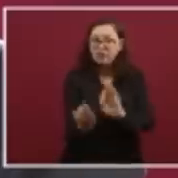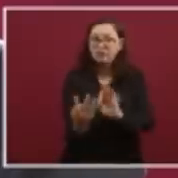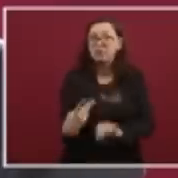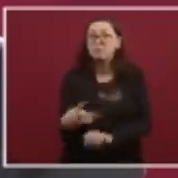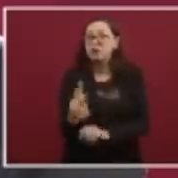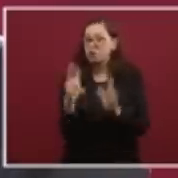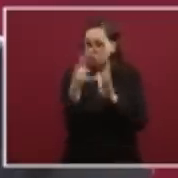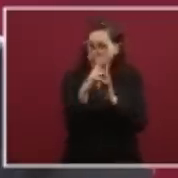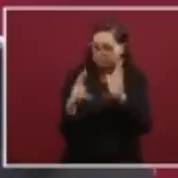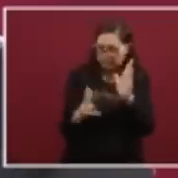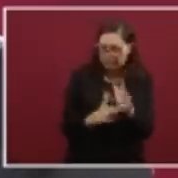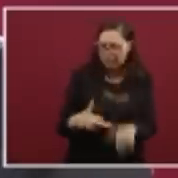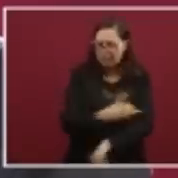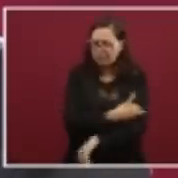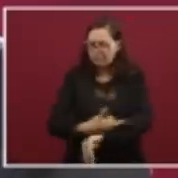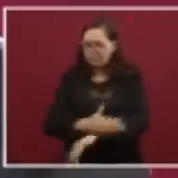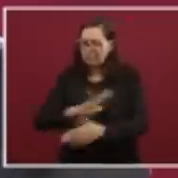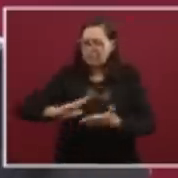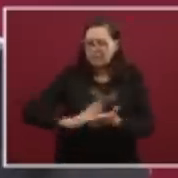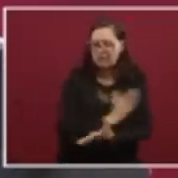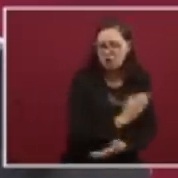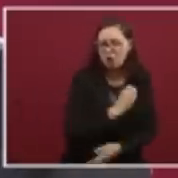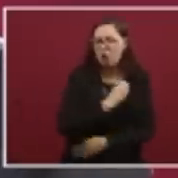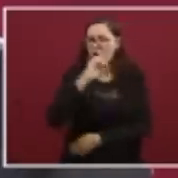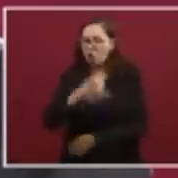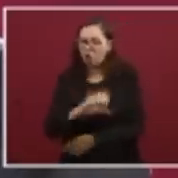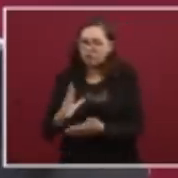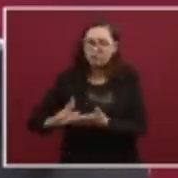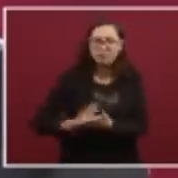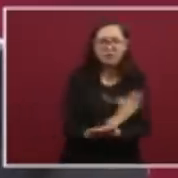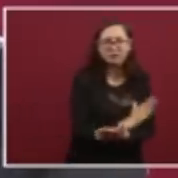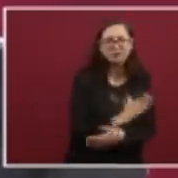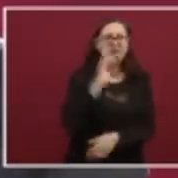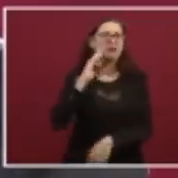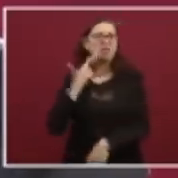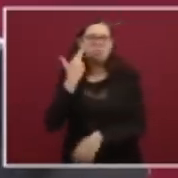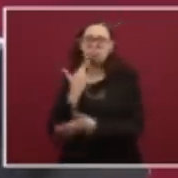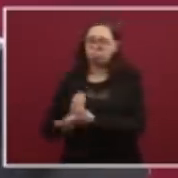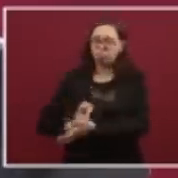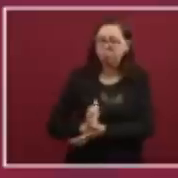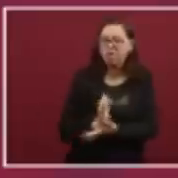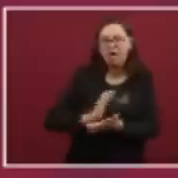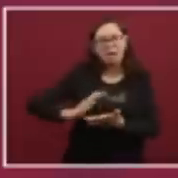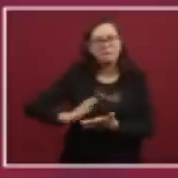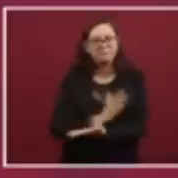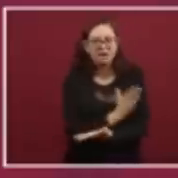no el odio, no el racismo, y polemizar